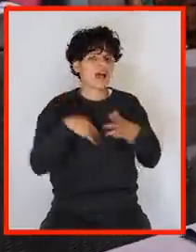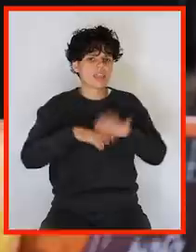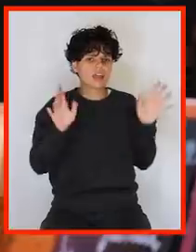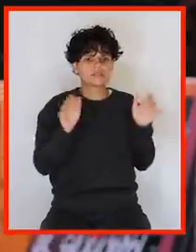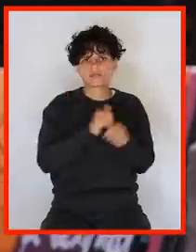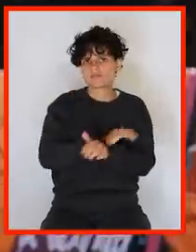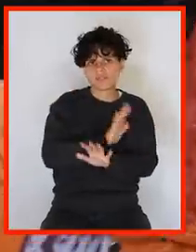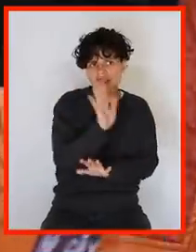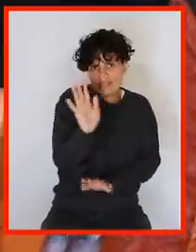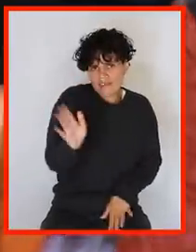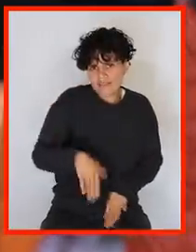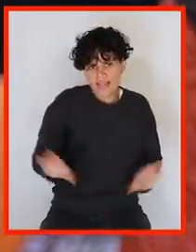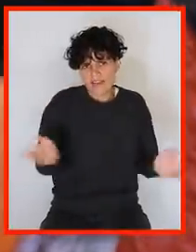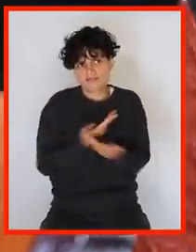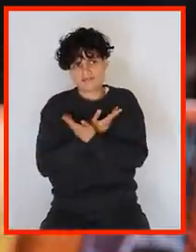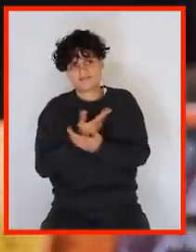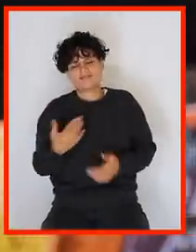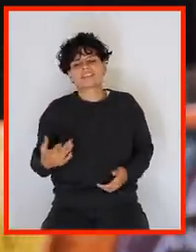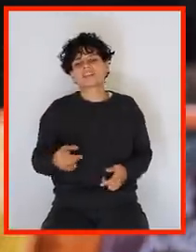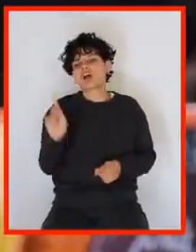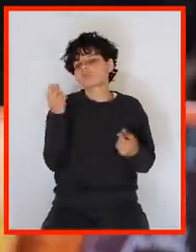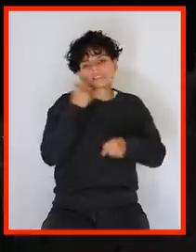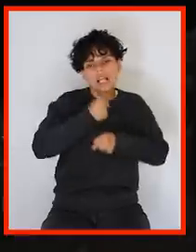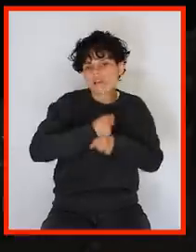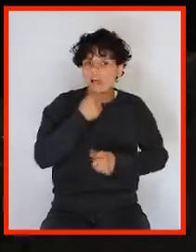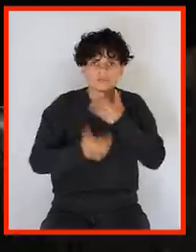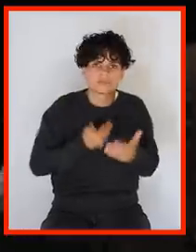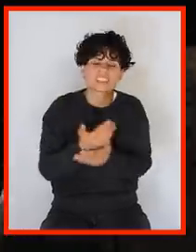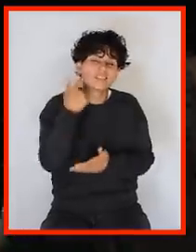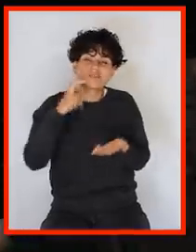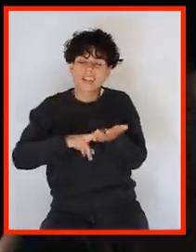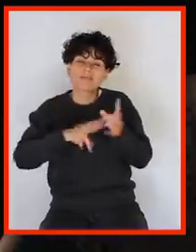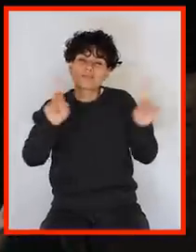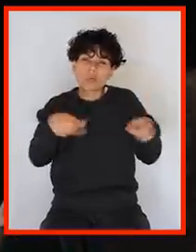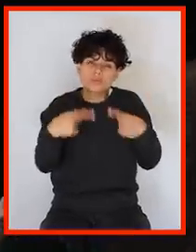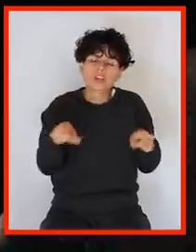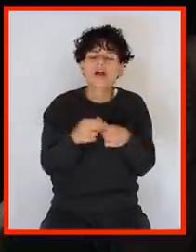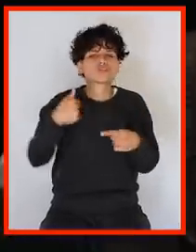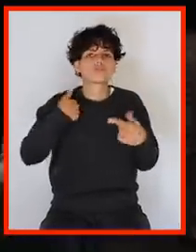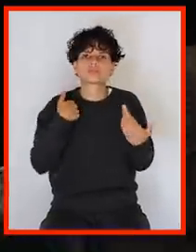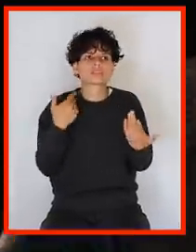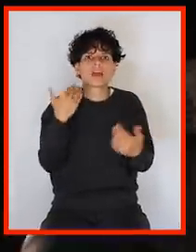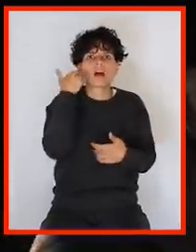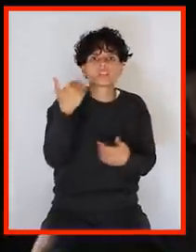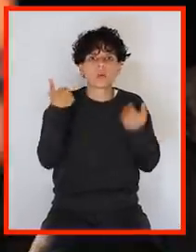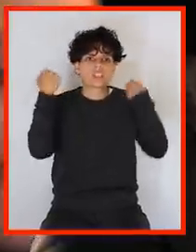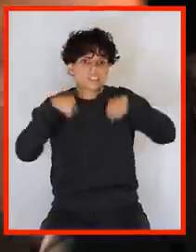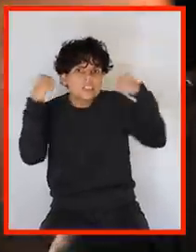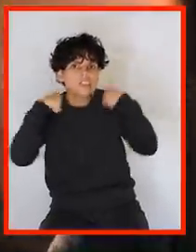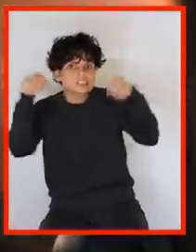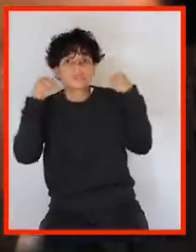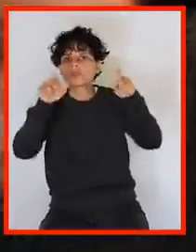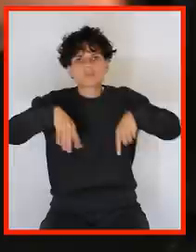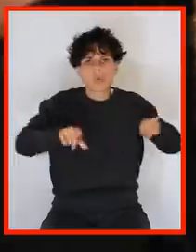Puro pega, puro trabajo, pura intensidad. Puta, la música es un ejercicio. Hago música por deporte, como dijo el Marcianegue.